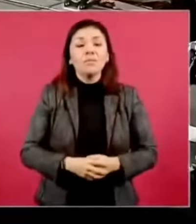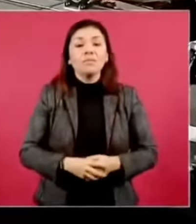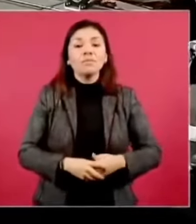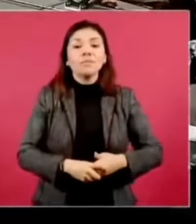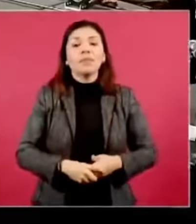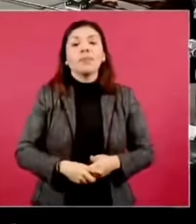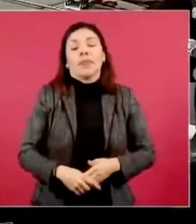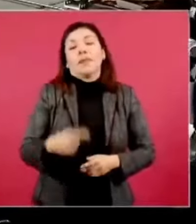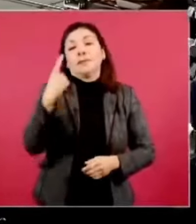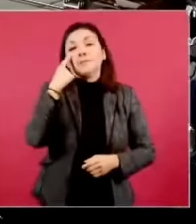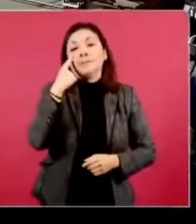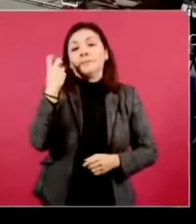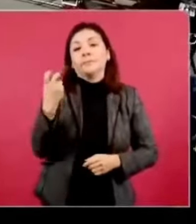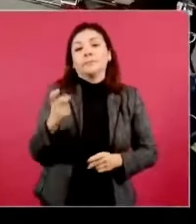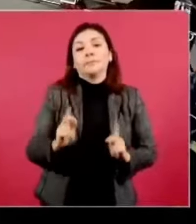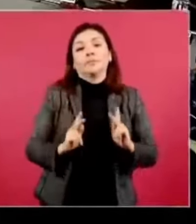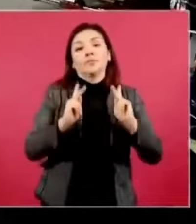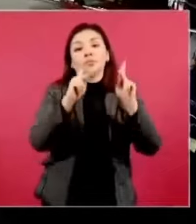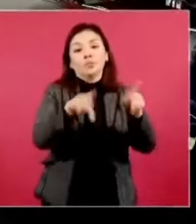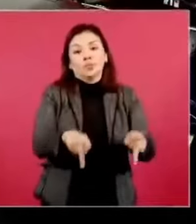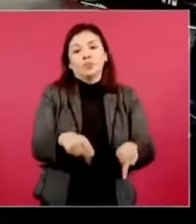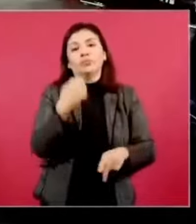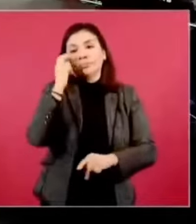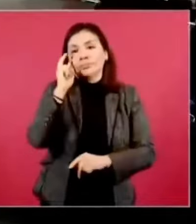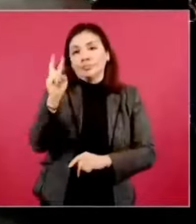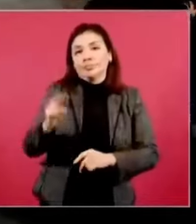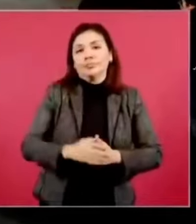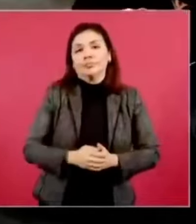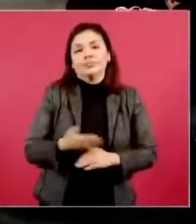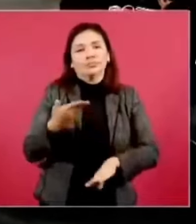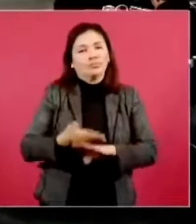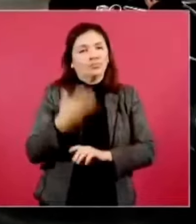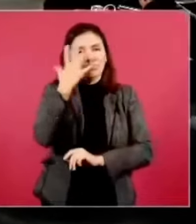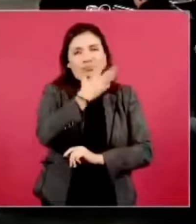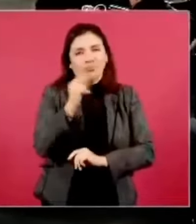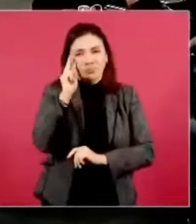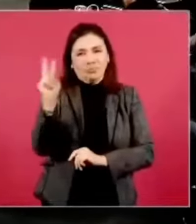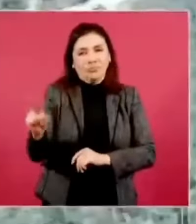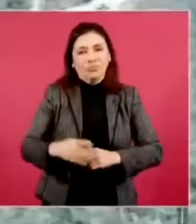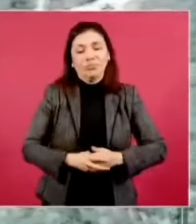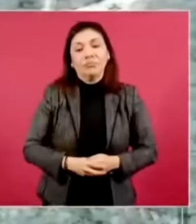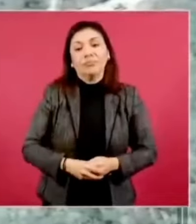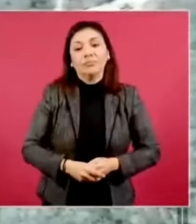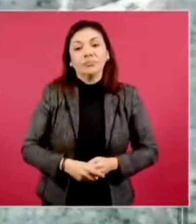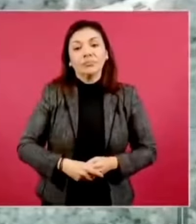uno de los puentes. A ver, ponlo. Mire qué belleza.